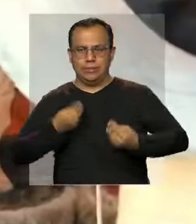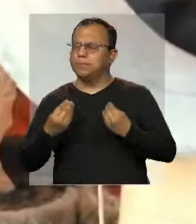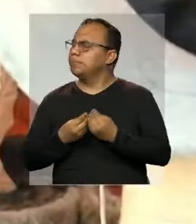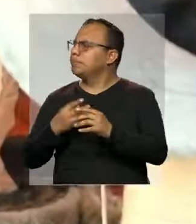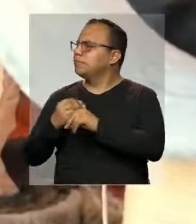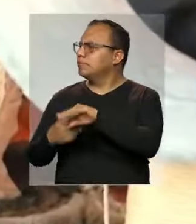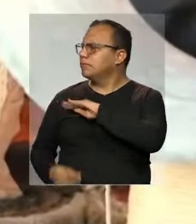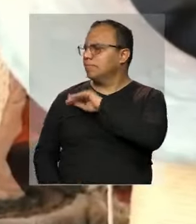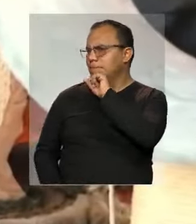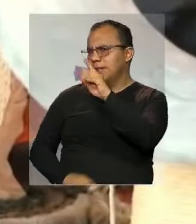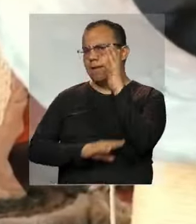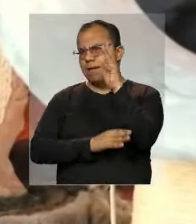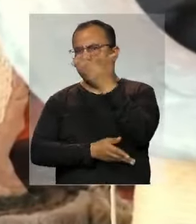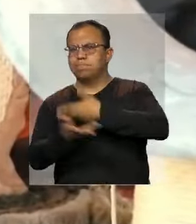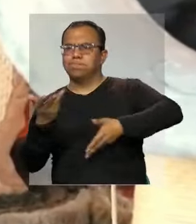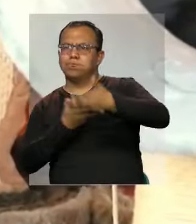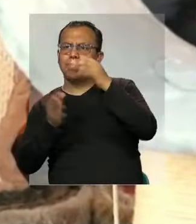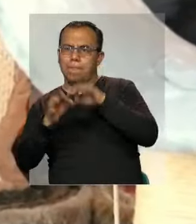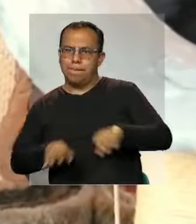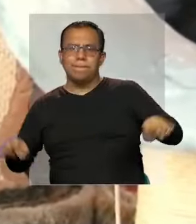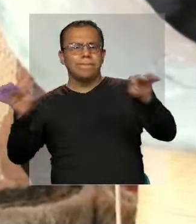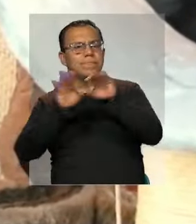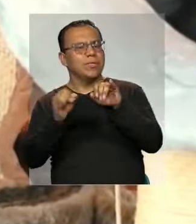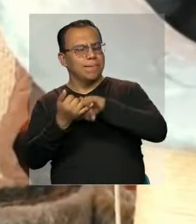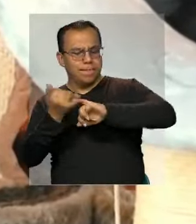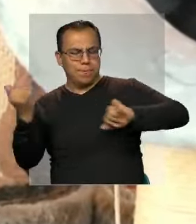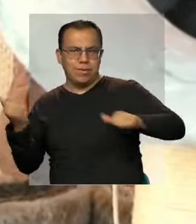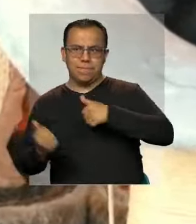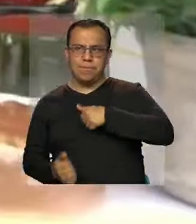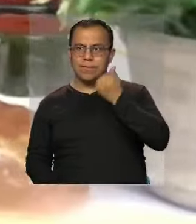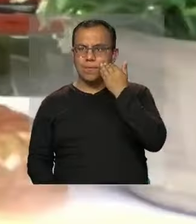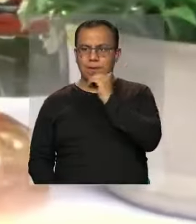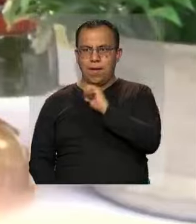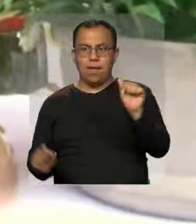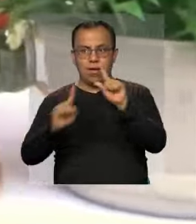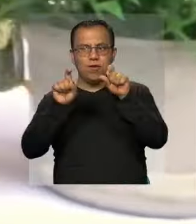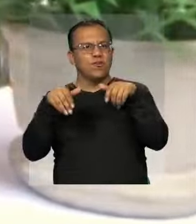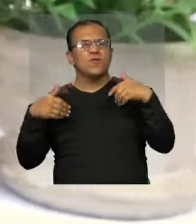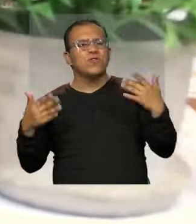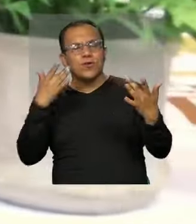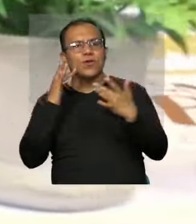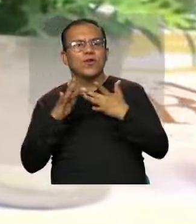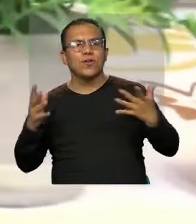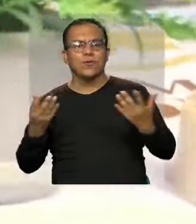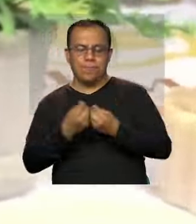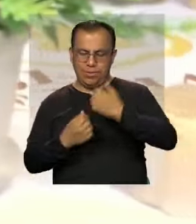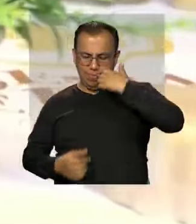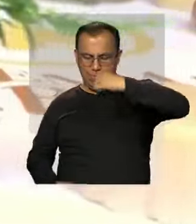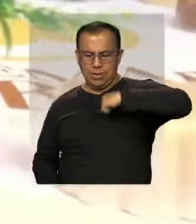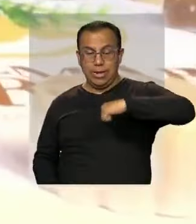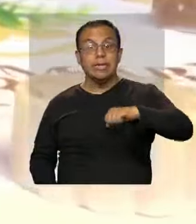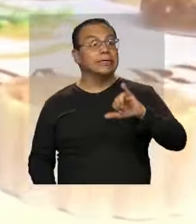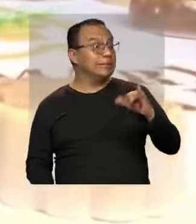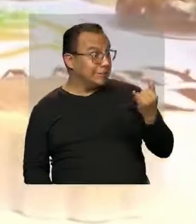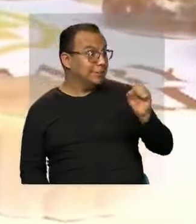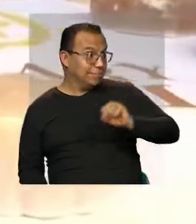también hay un conversatorio para hablar de la importancia de la autonomía económica de las mujeres. Hablemos un poco de estos derechos. Claro que